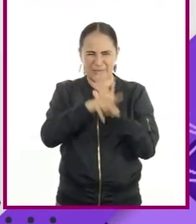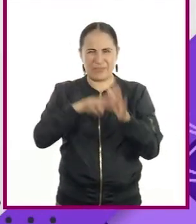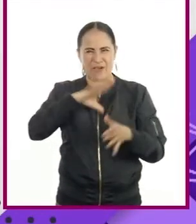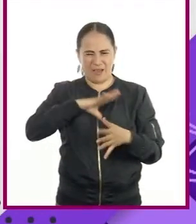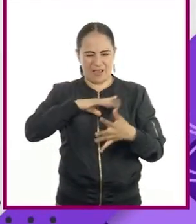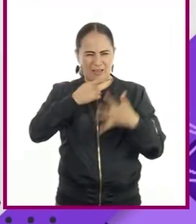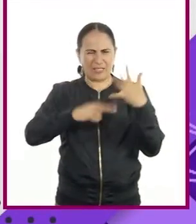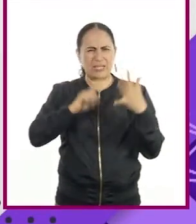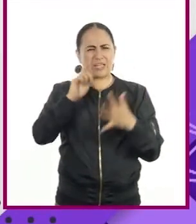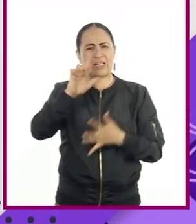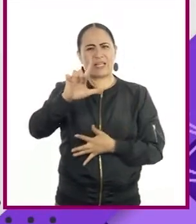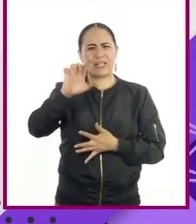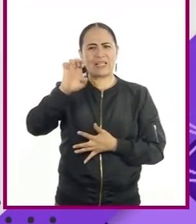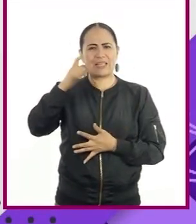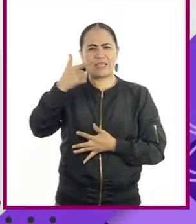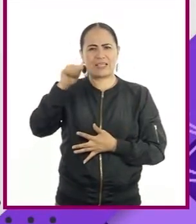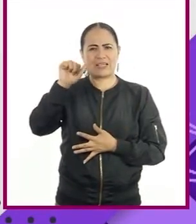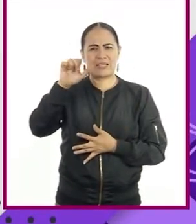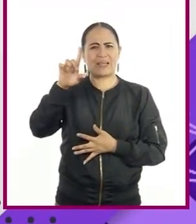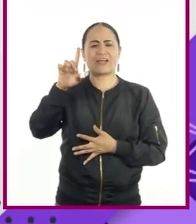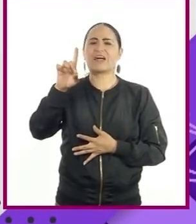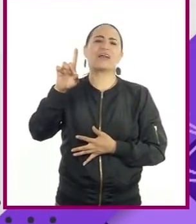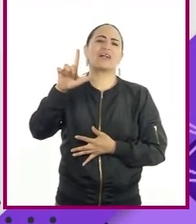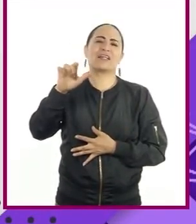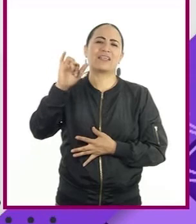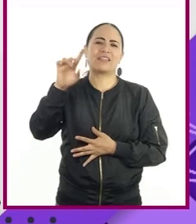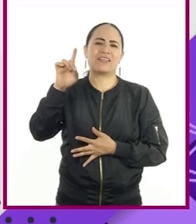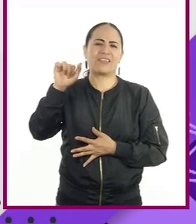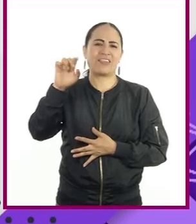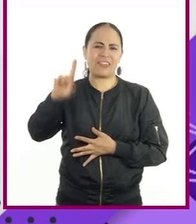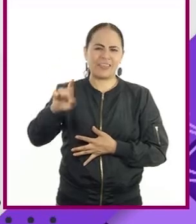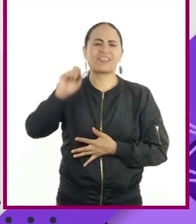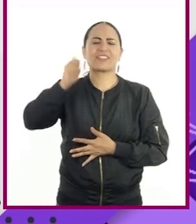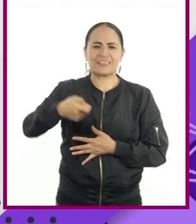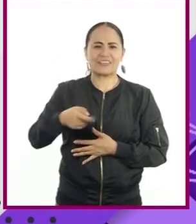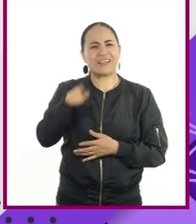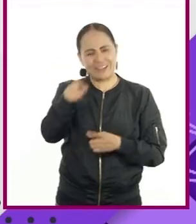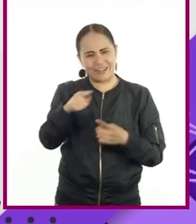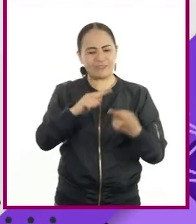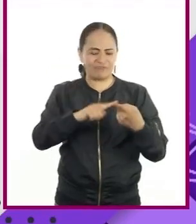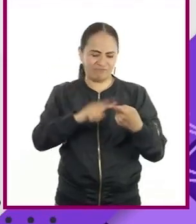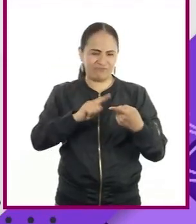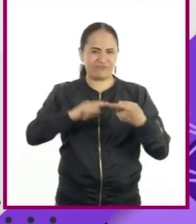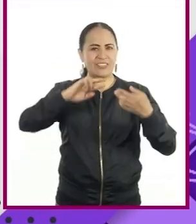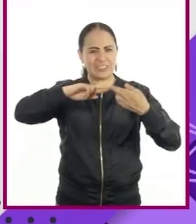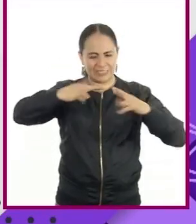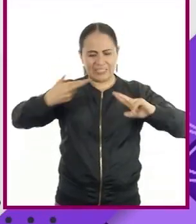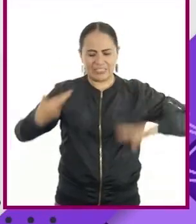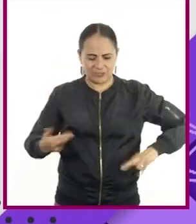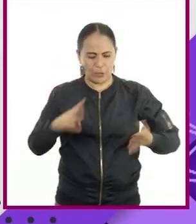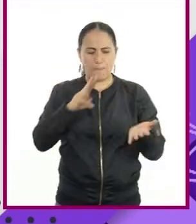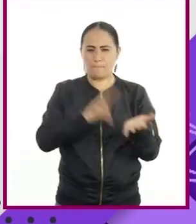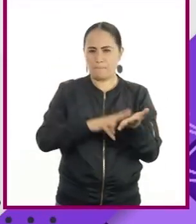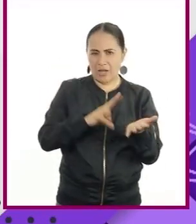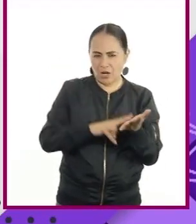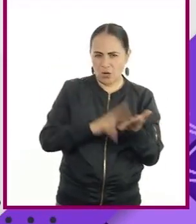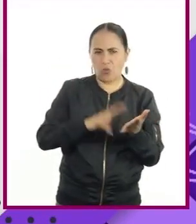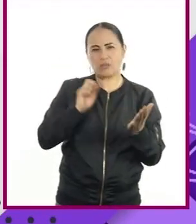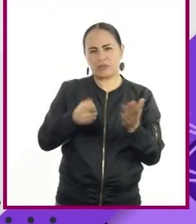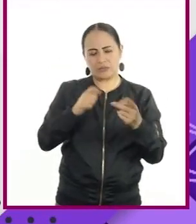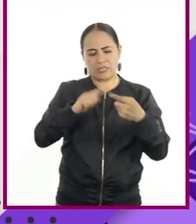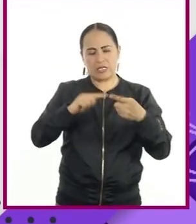el término. ¿Ubicaron la primera? Claro, es su relación con valores como